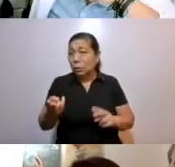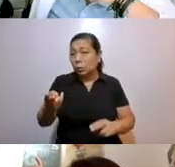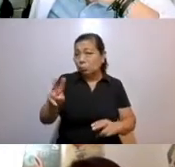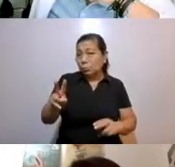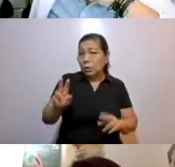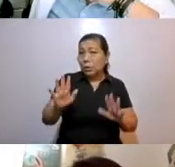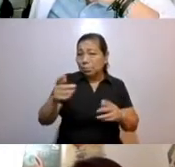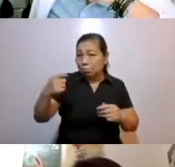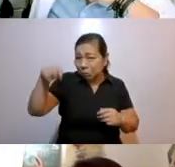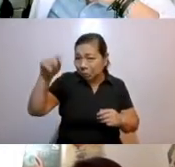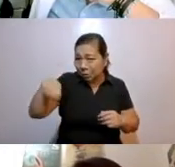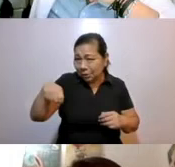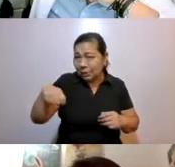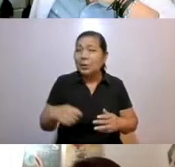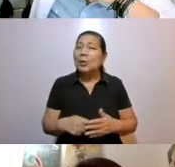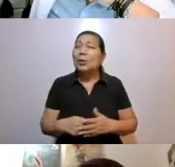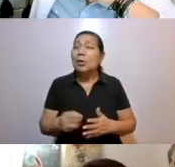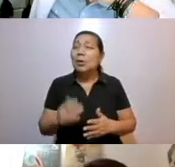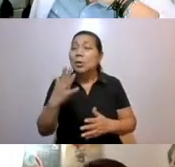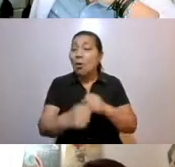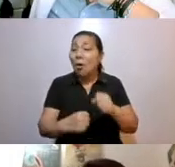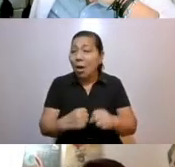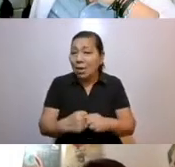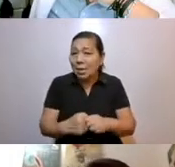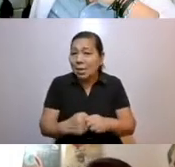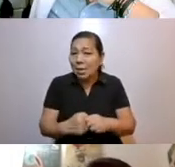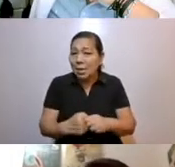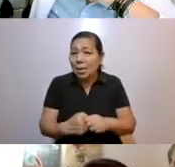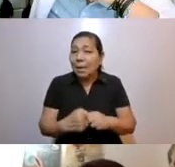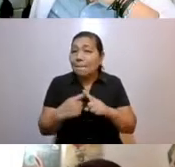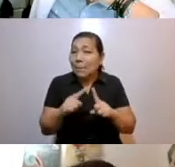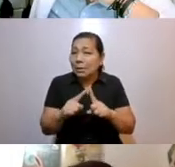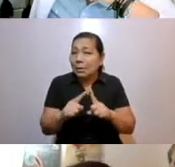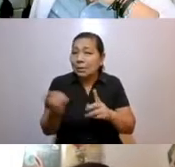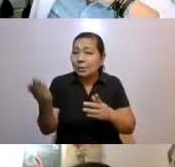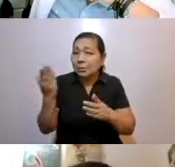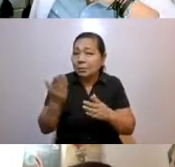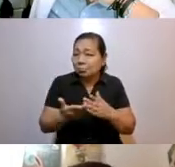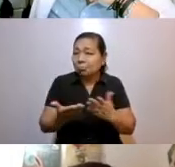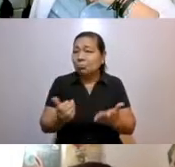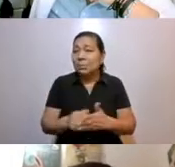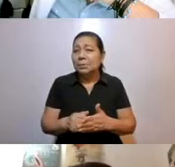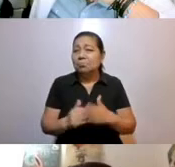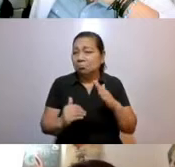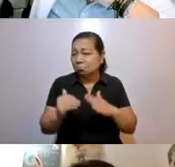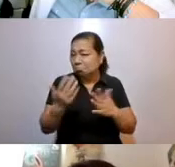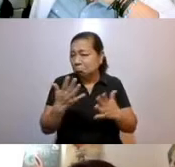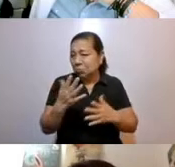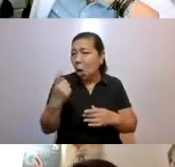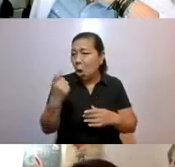un 10%, ¿no?, en 5 años. La prevalencia reportada de disfunción eréctil es más o menos